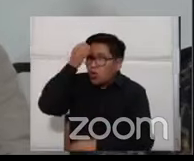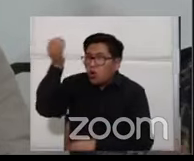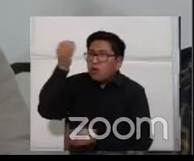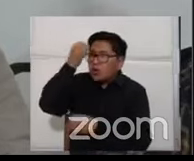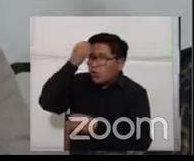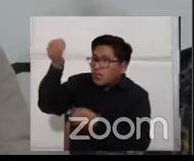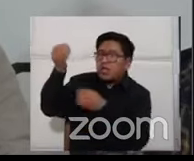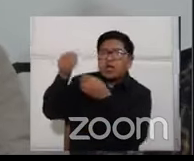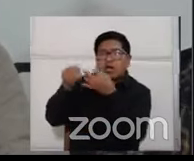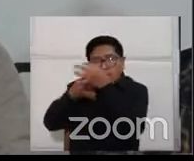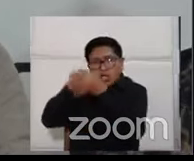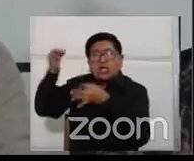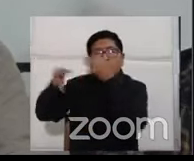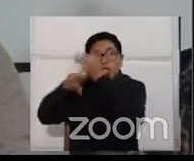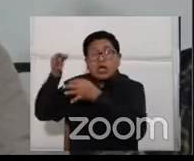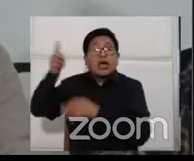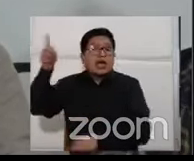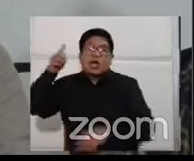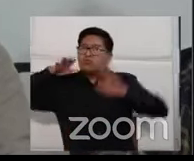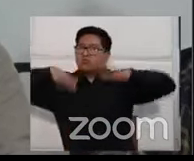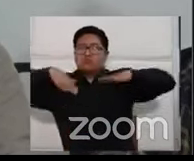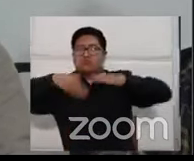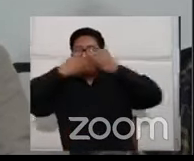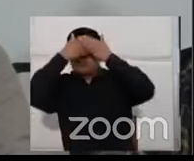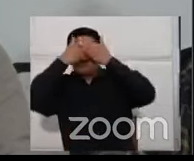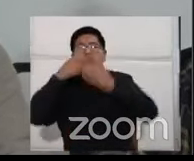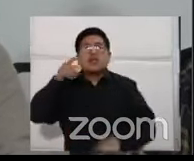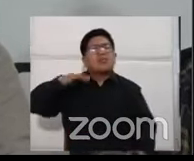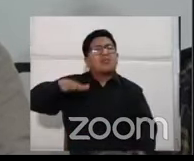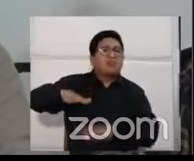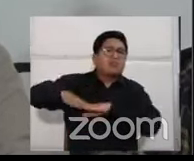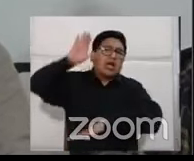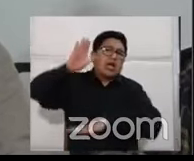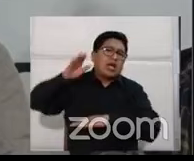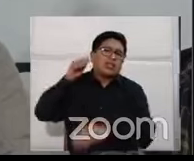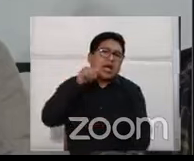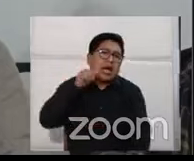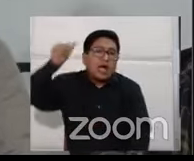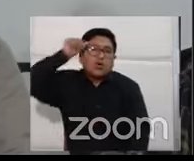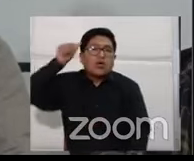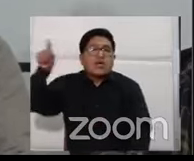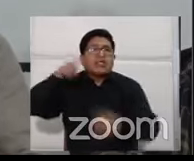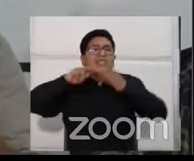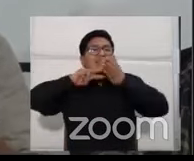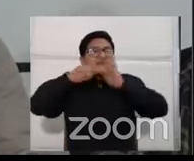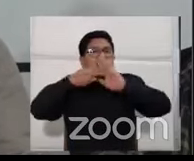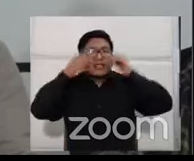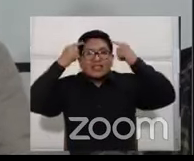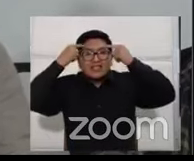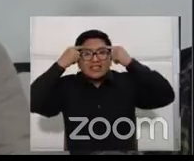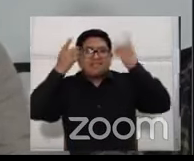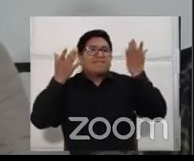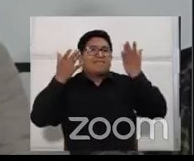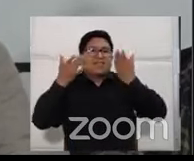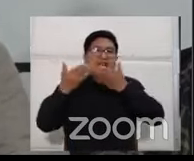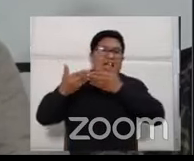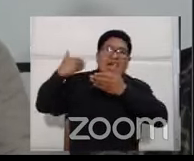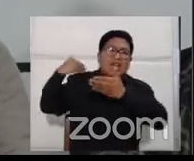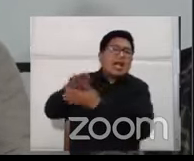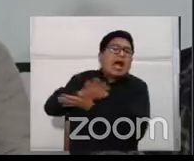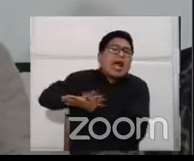diferentes que ellos no tienen porque trabajan con personas mayores de edad y nunca aparece que esas personas nunca han trabajado en la calle